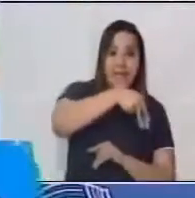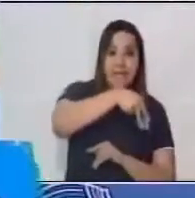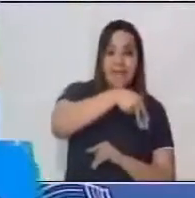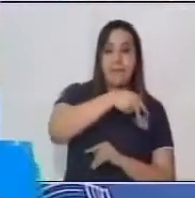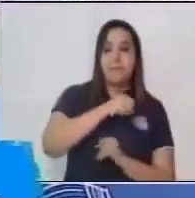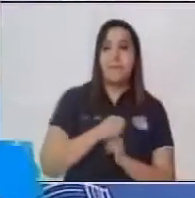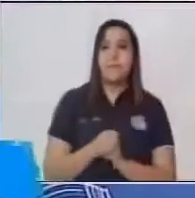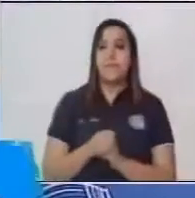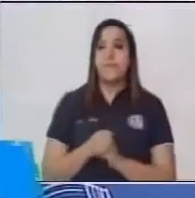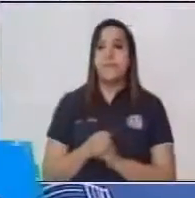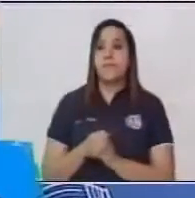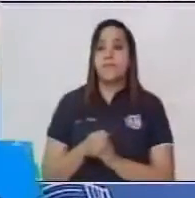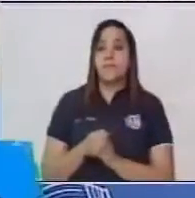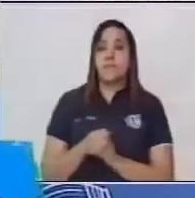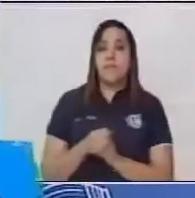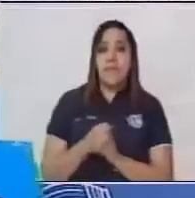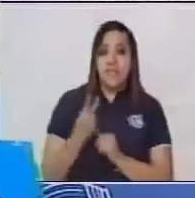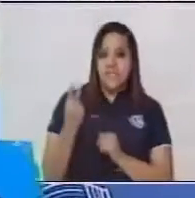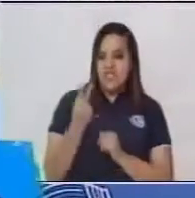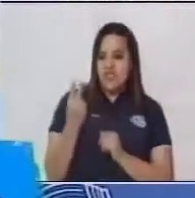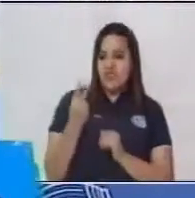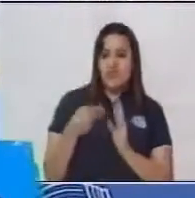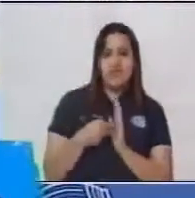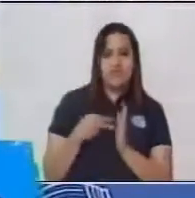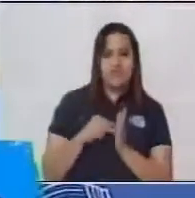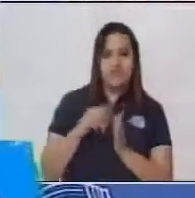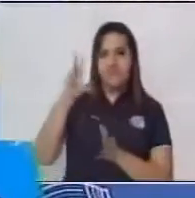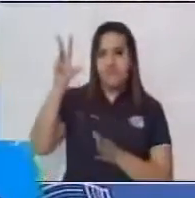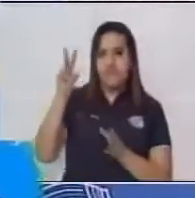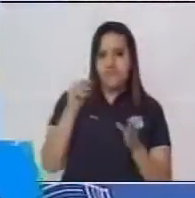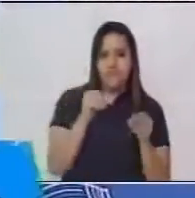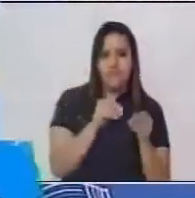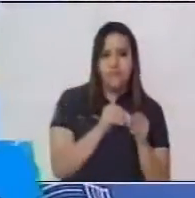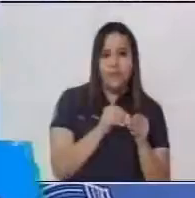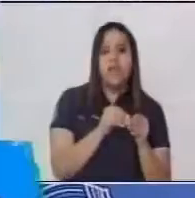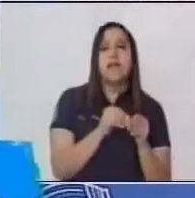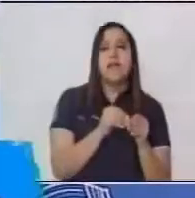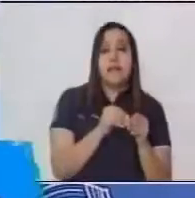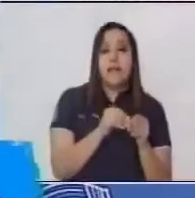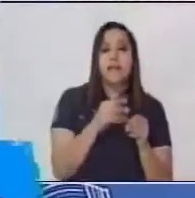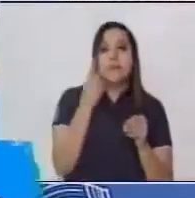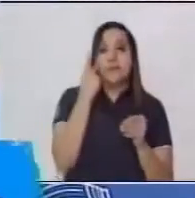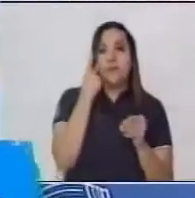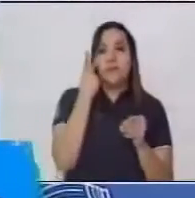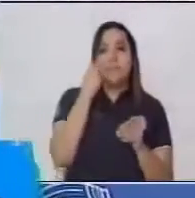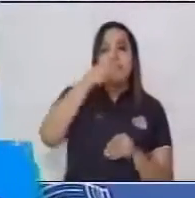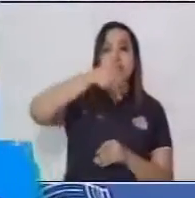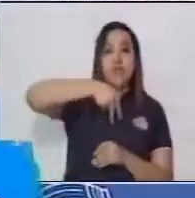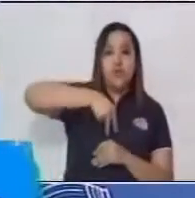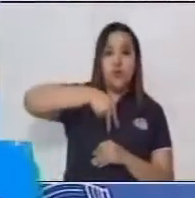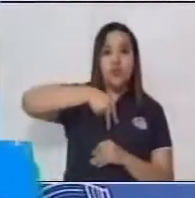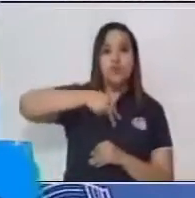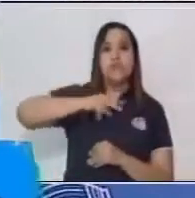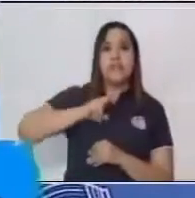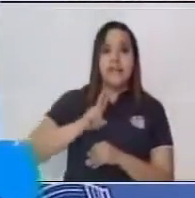y este 2 lo vamos a considerar como un factor común. Entonces vamos a tener 2n.